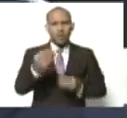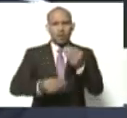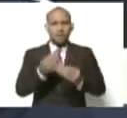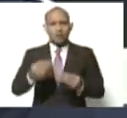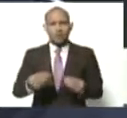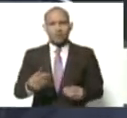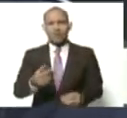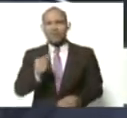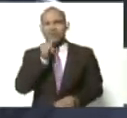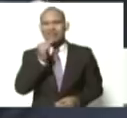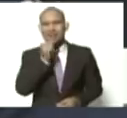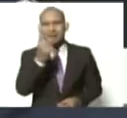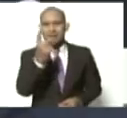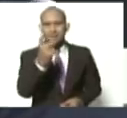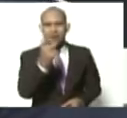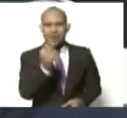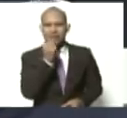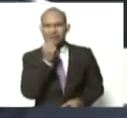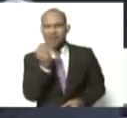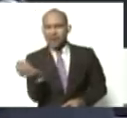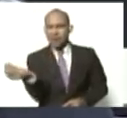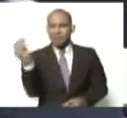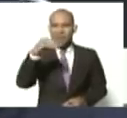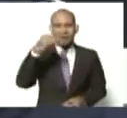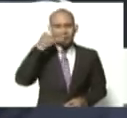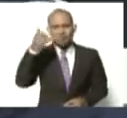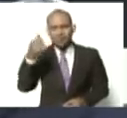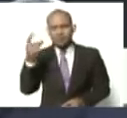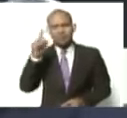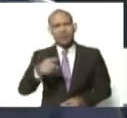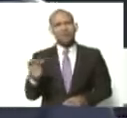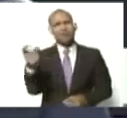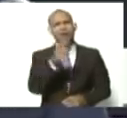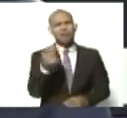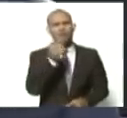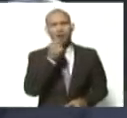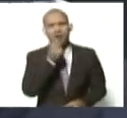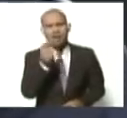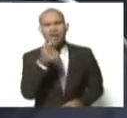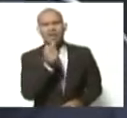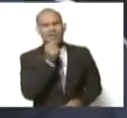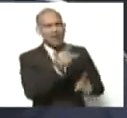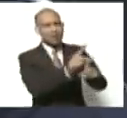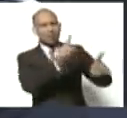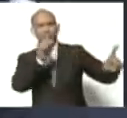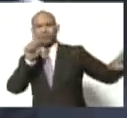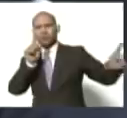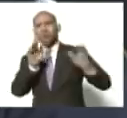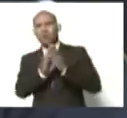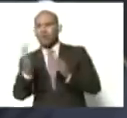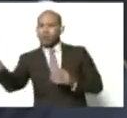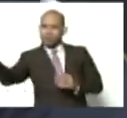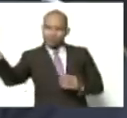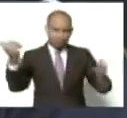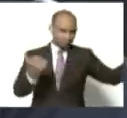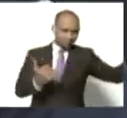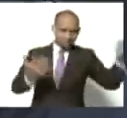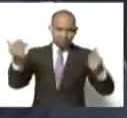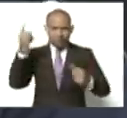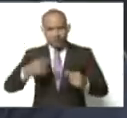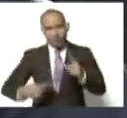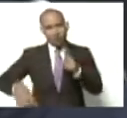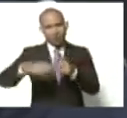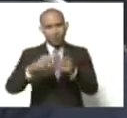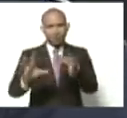¿Quién falta? ¿A quién más hay que llamar? ¿A quién más hay que buscar? ¿Quién se ha alejado para reactivarlo? Necesitamos sumar